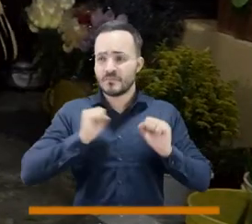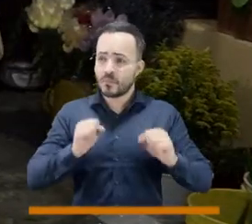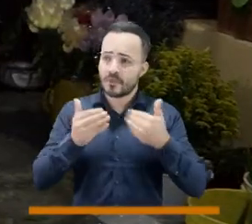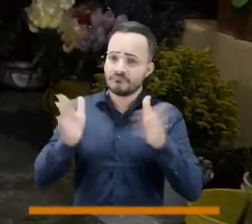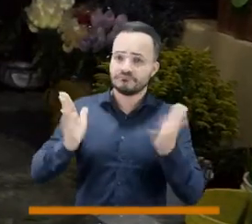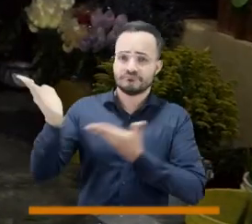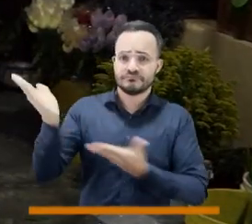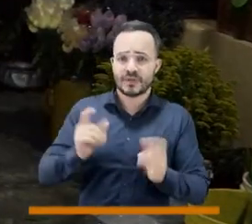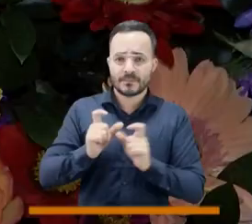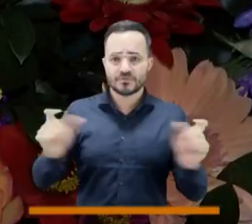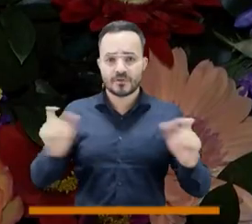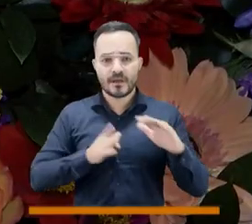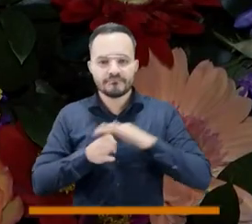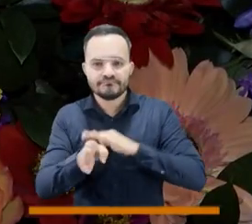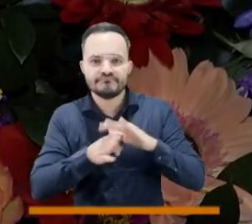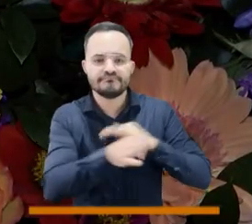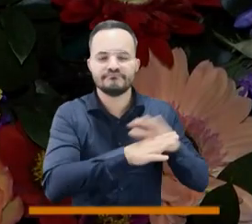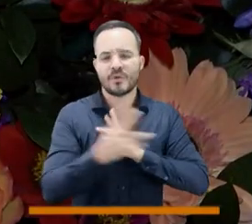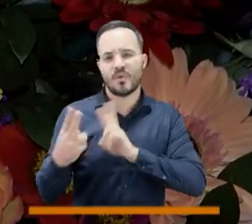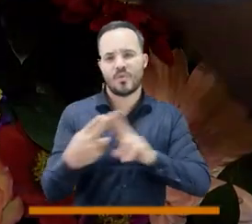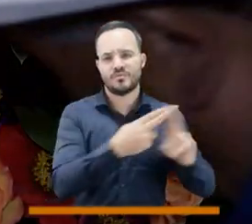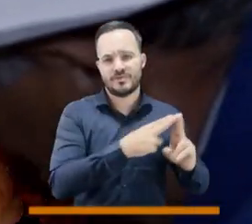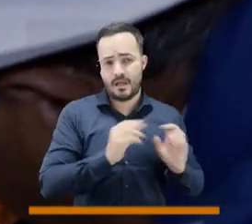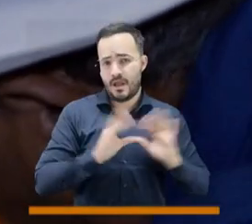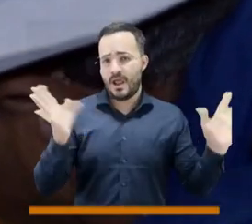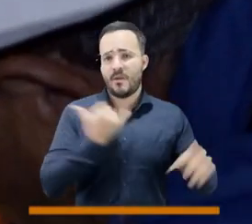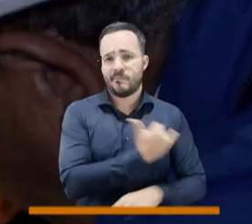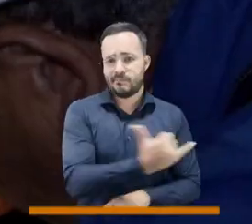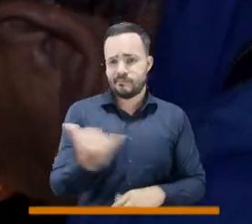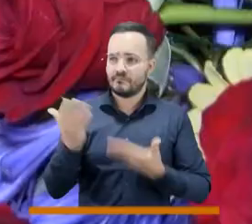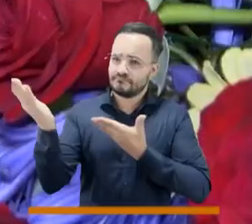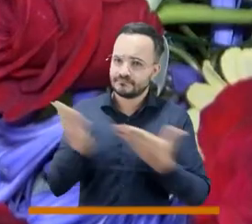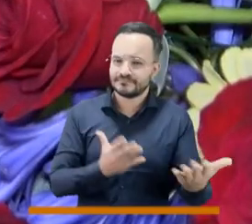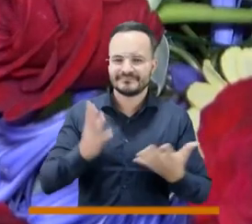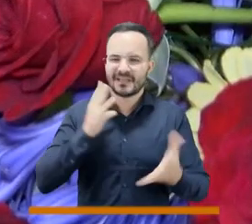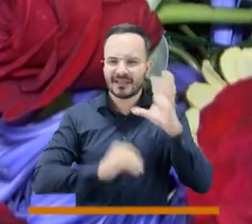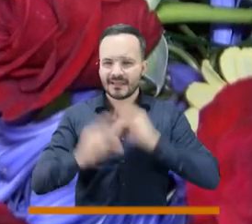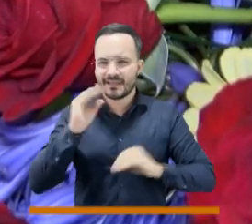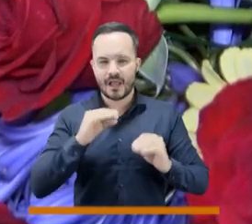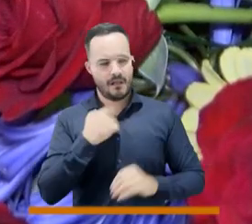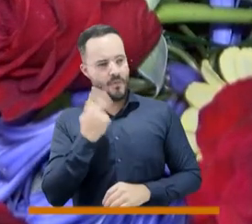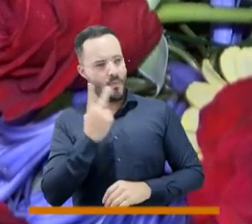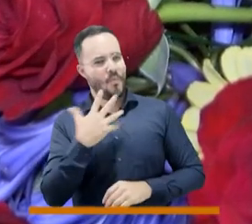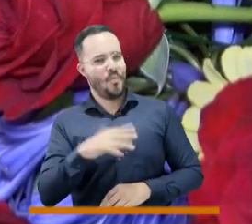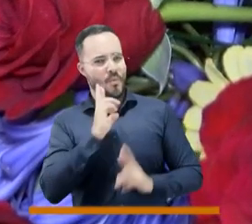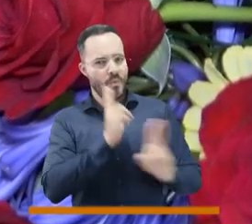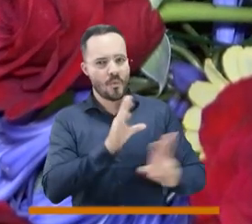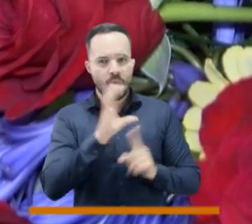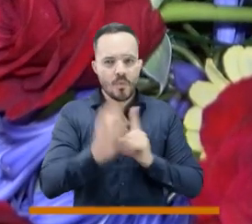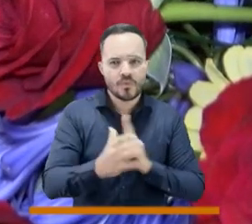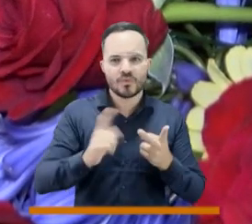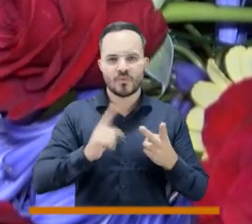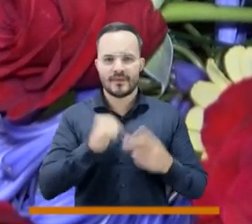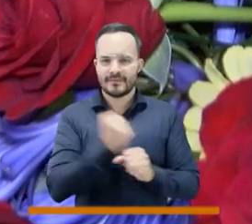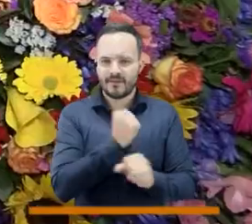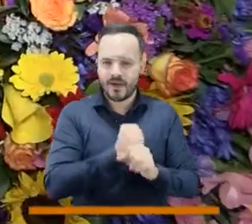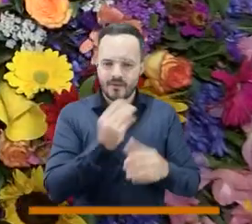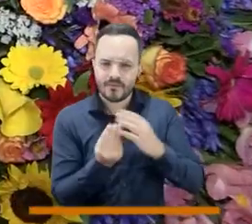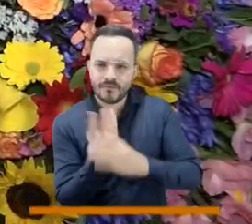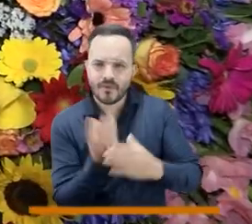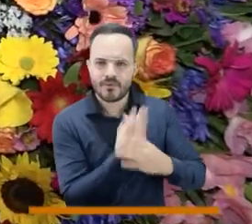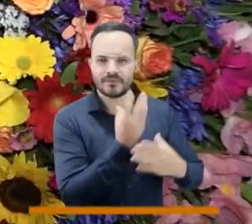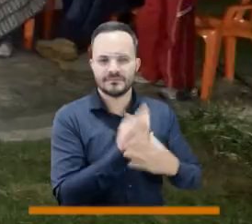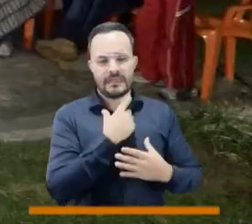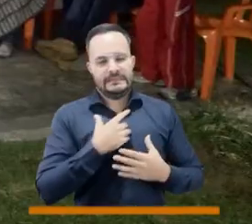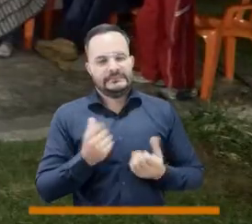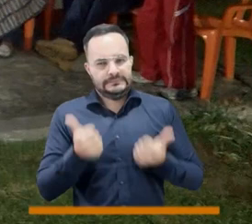nos visiten vayan y conozcan y aprendan de la cultura, de la tradición, del proceso de la elaboración de las silletas, también tenemos una